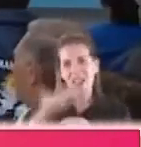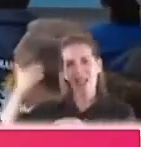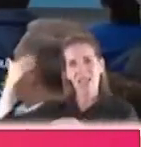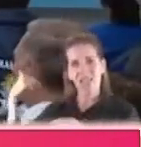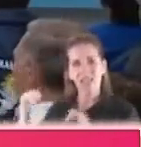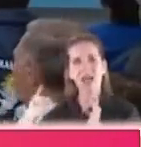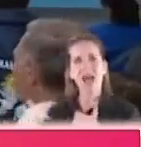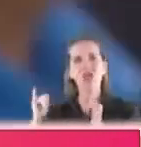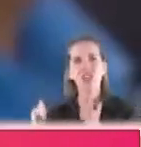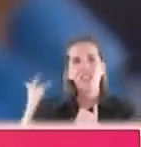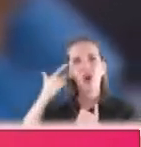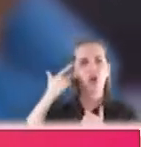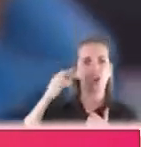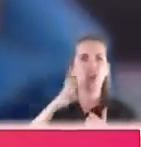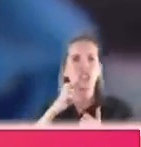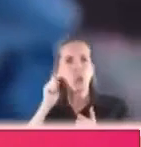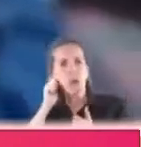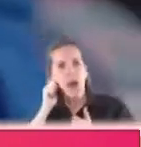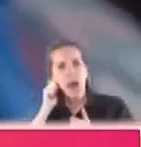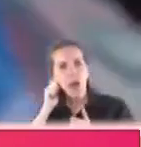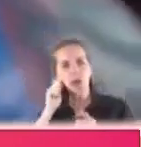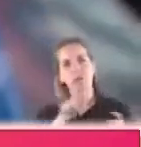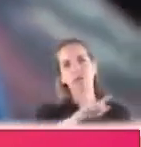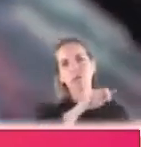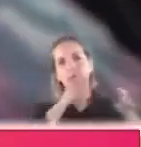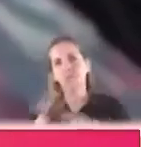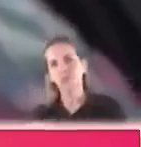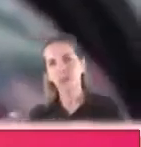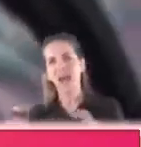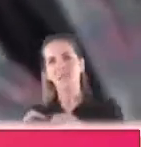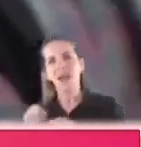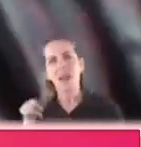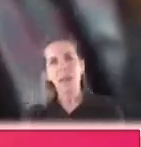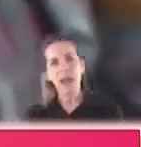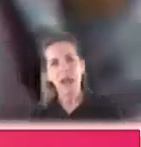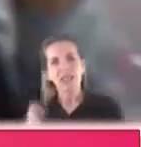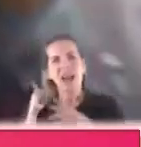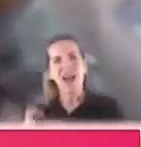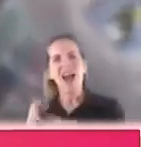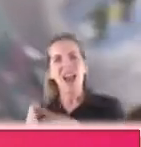también correspondía a ese territorio. Al darse cuenta de esto, después se produce una serie de invasiones,